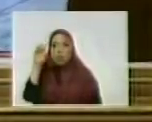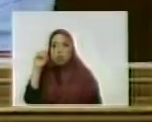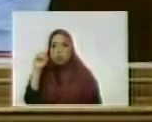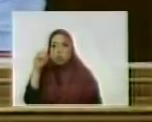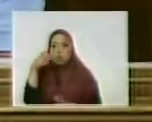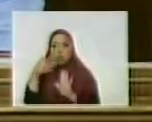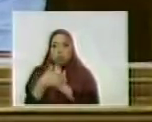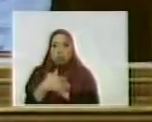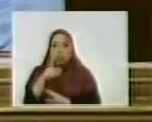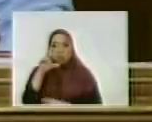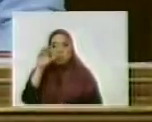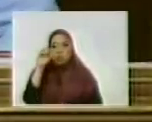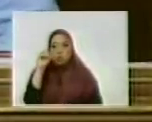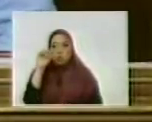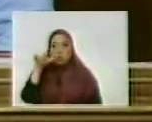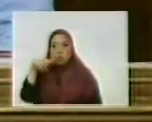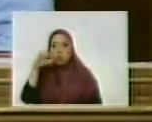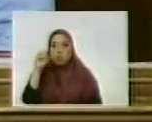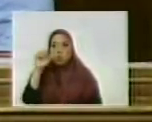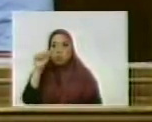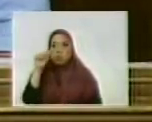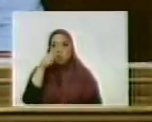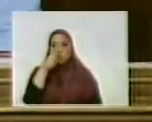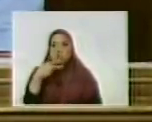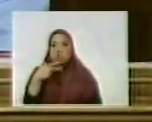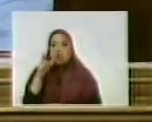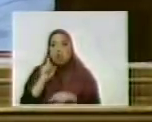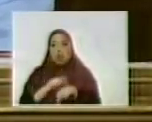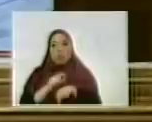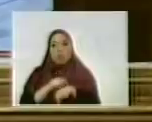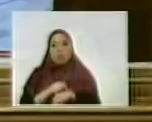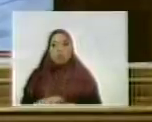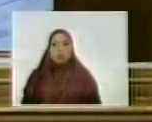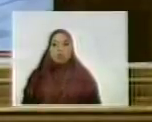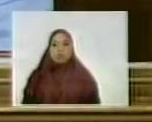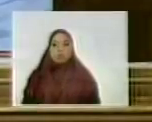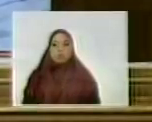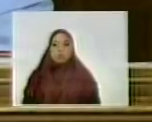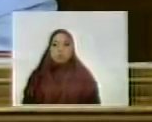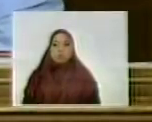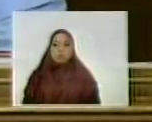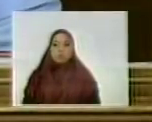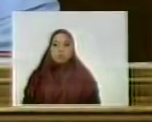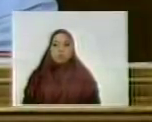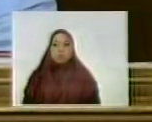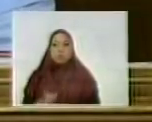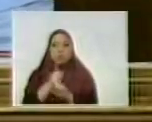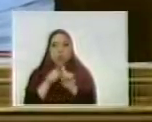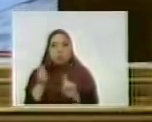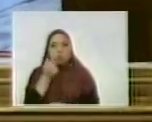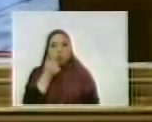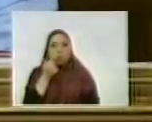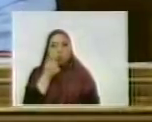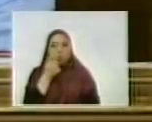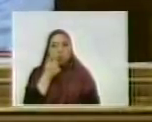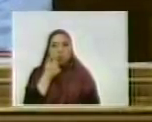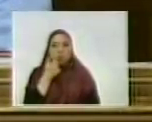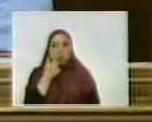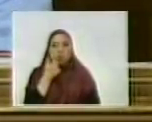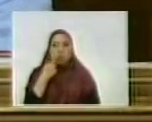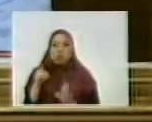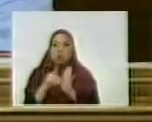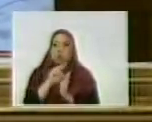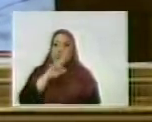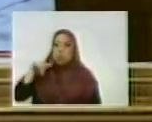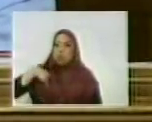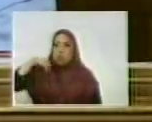Alfredo José Ruiz Angulo fue designado de manera temporal. Compañero luchador por los derechos de